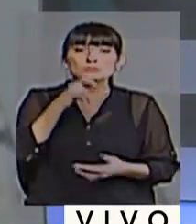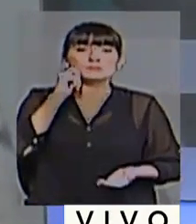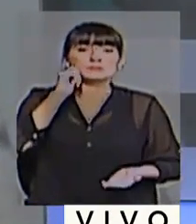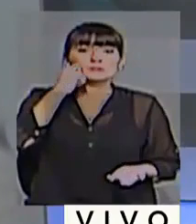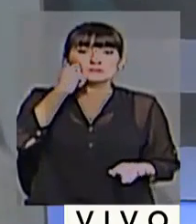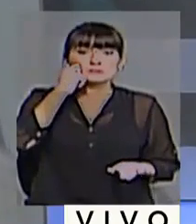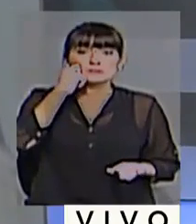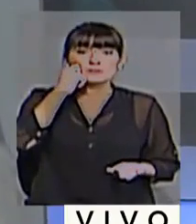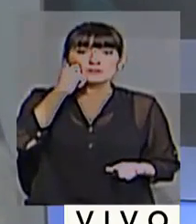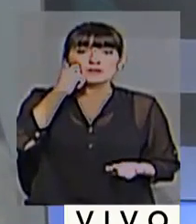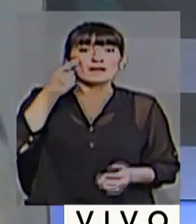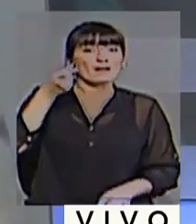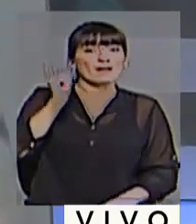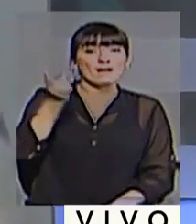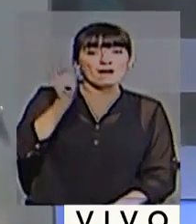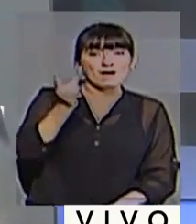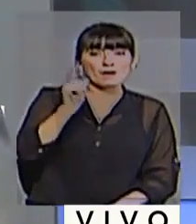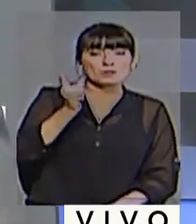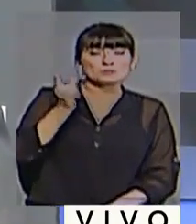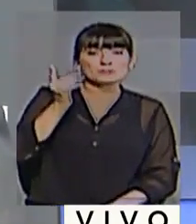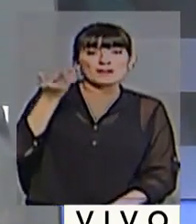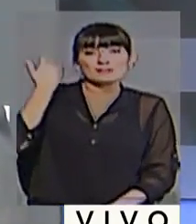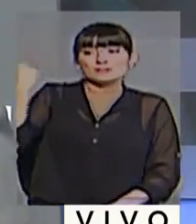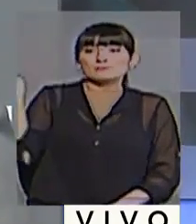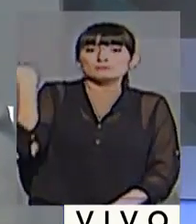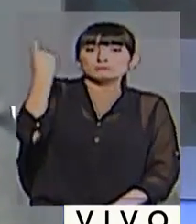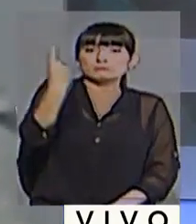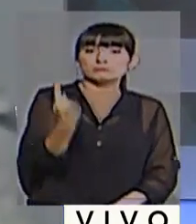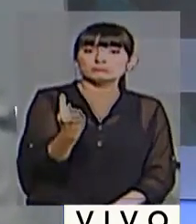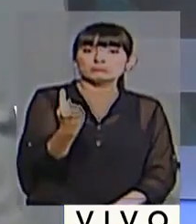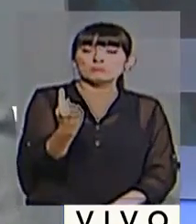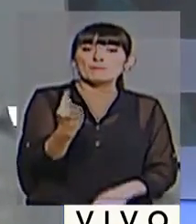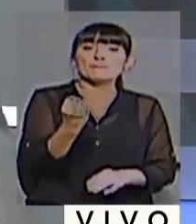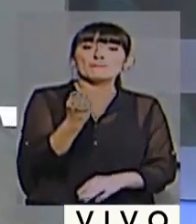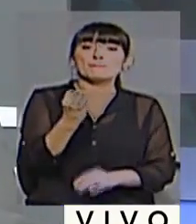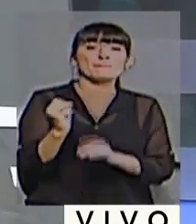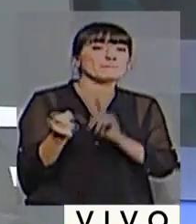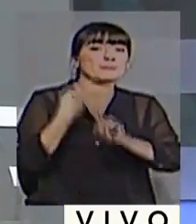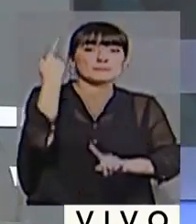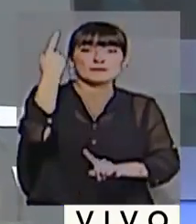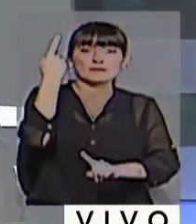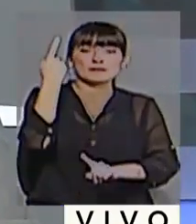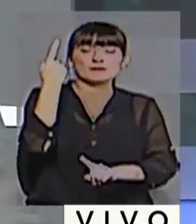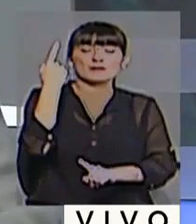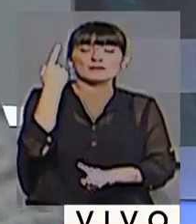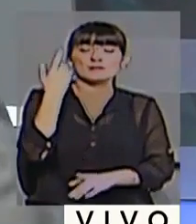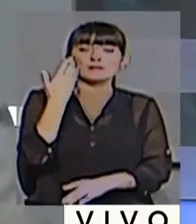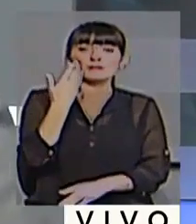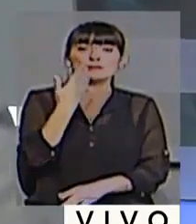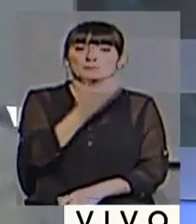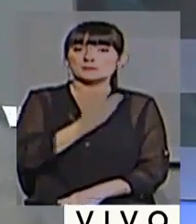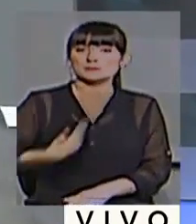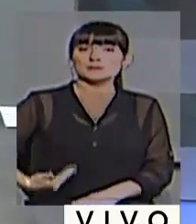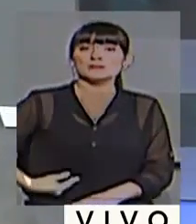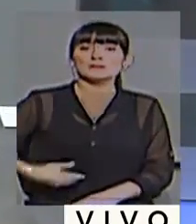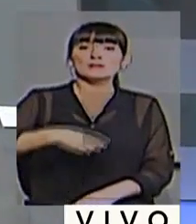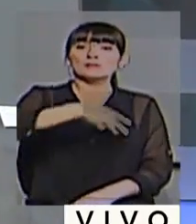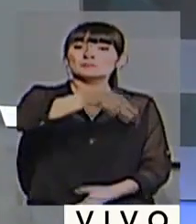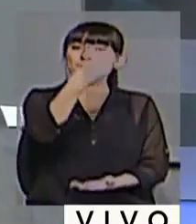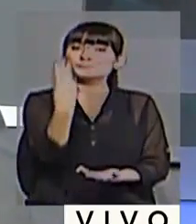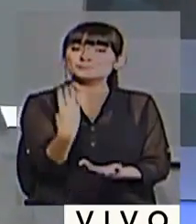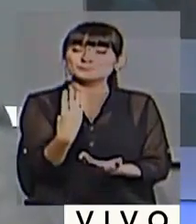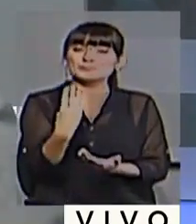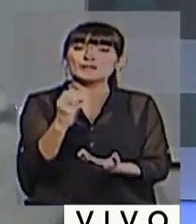desde Lagos, en que ya llegó por primera vez un presidente de la Concertación a una segunda vuelta. Recuerda que las dos primeras siempre